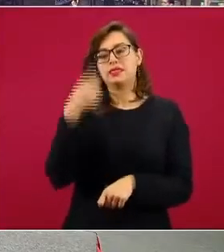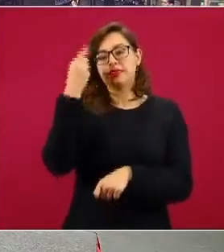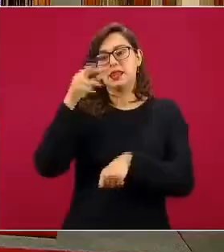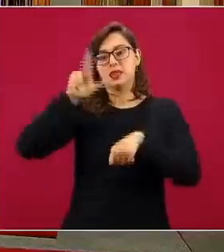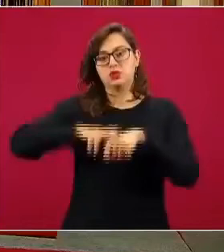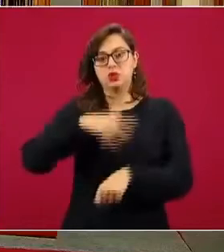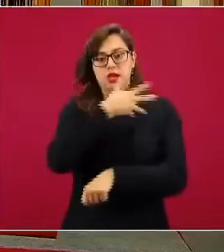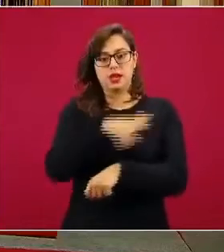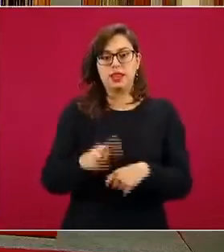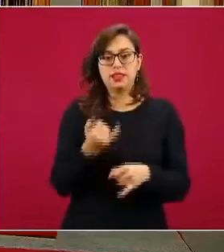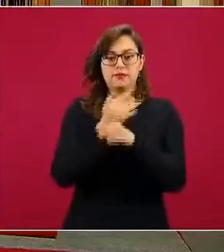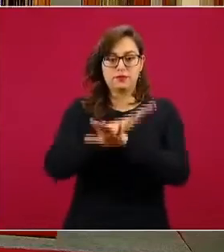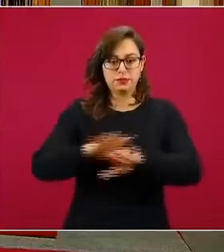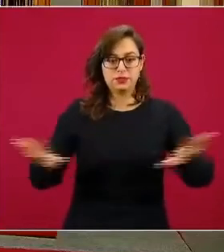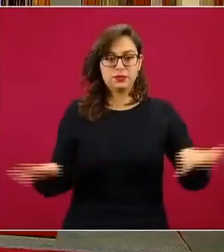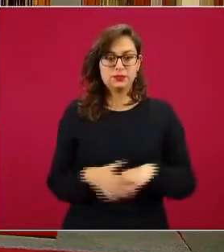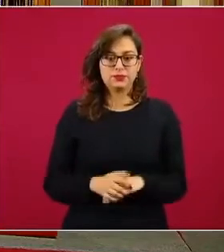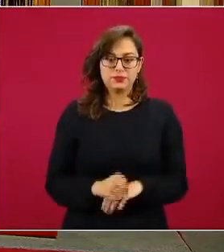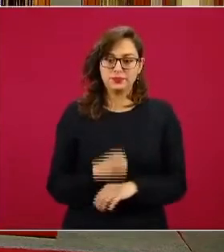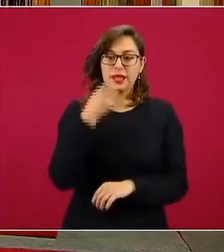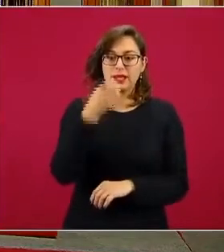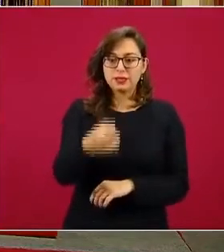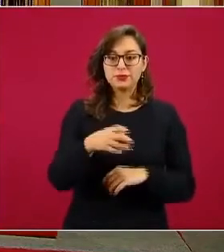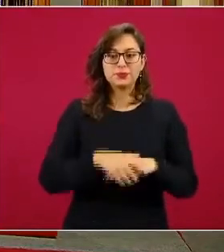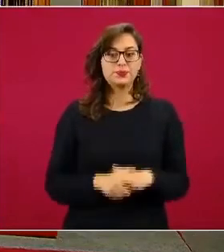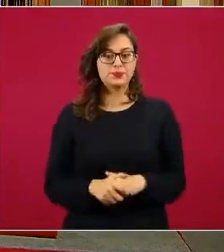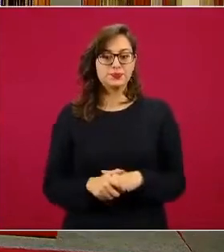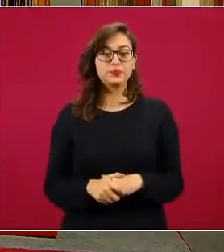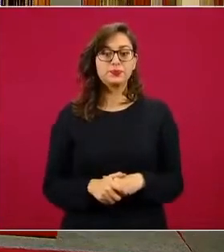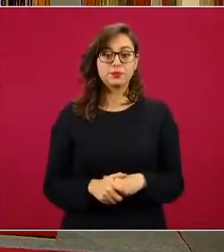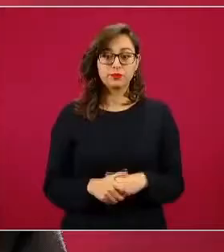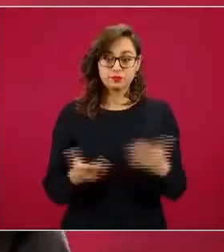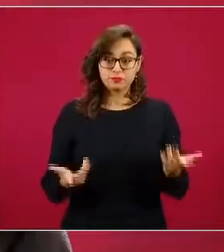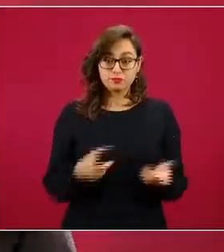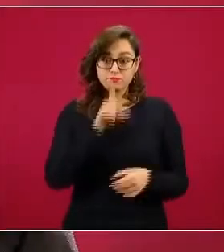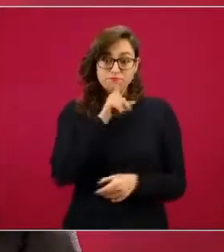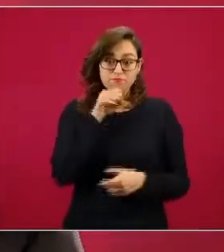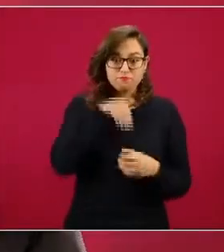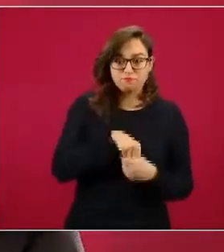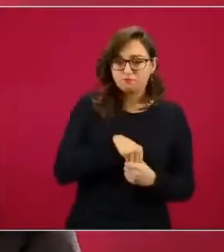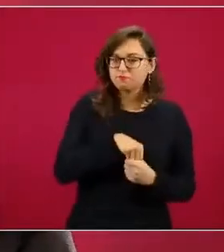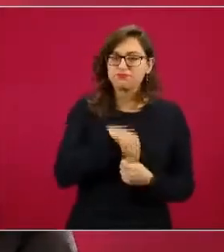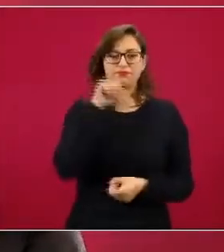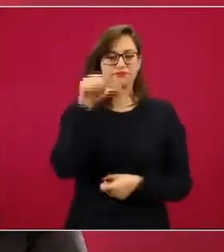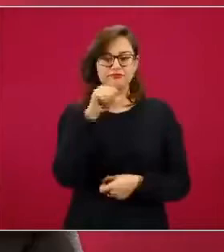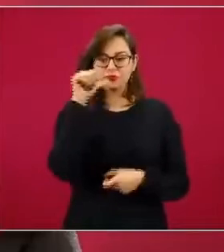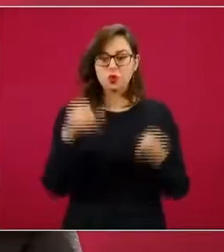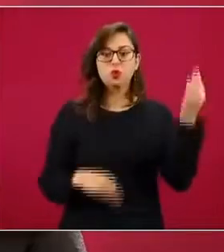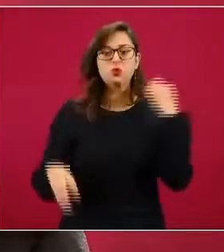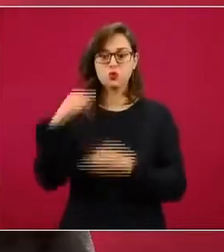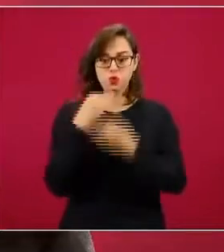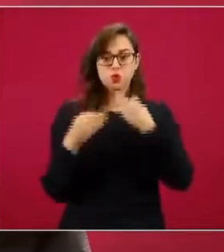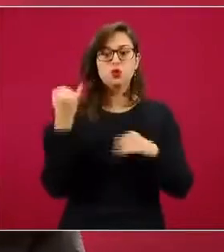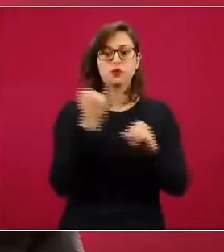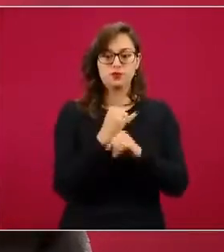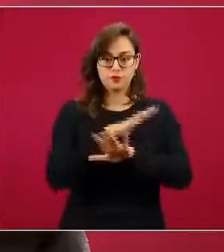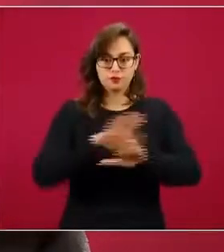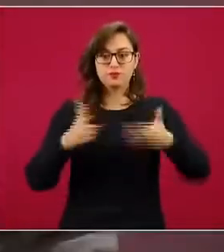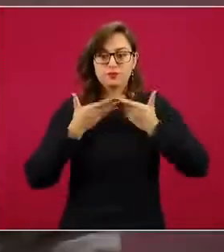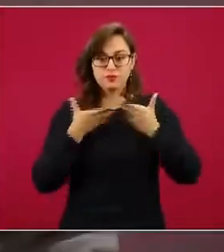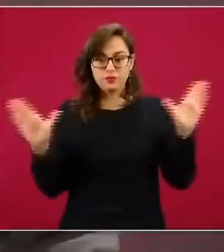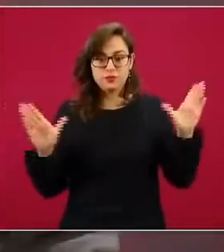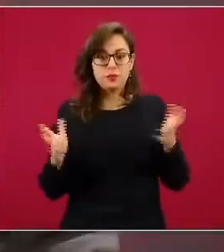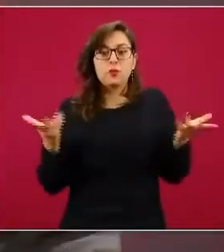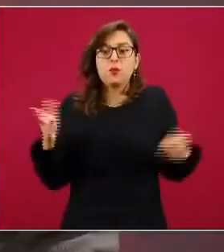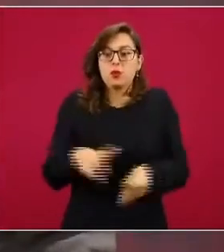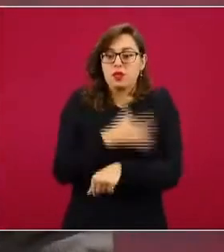de Información en Salud. Entonces aquí está. Nada debe estar reservado. Esta es información pública. Esto se paga con el dinero